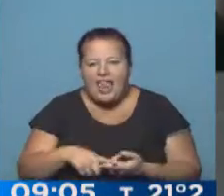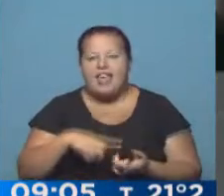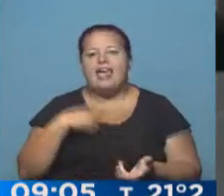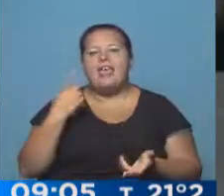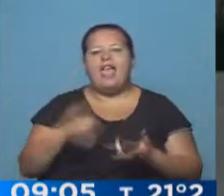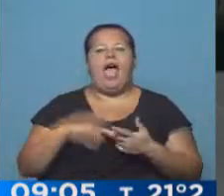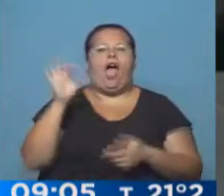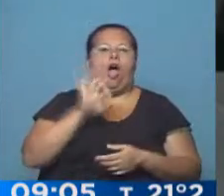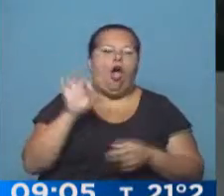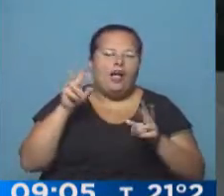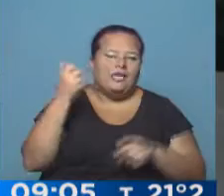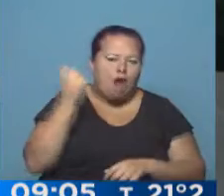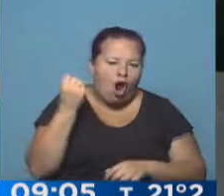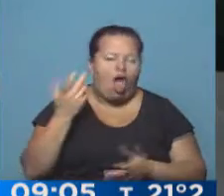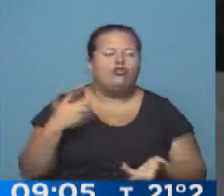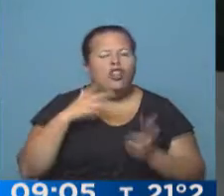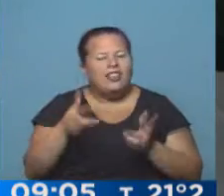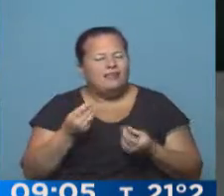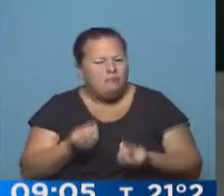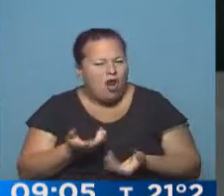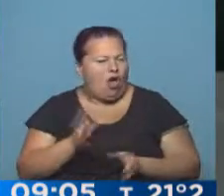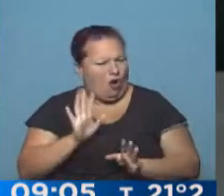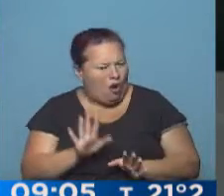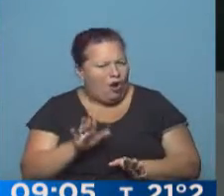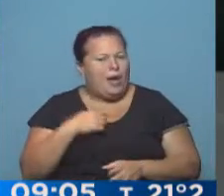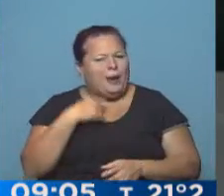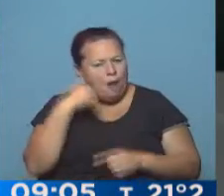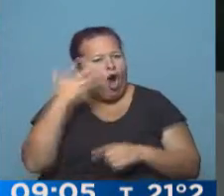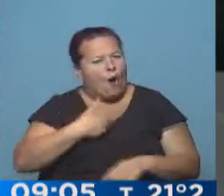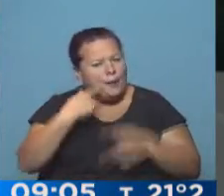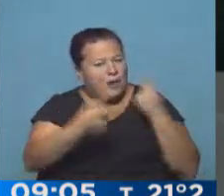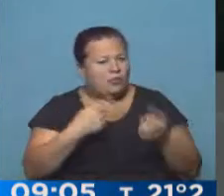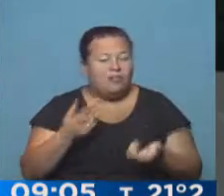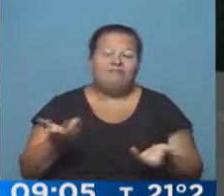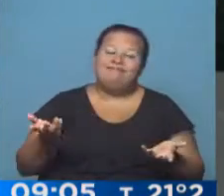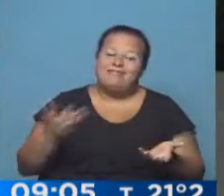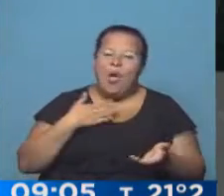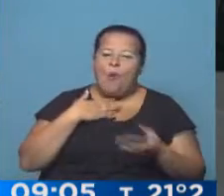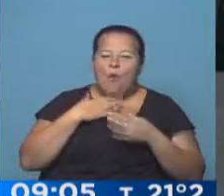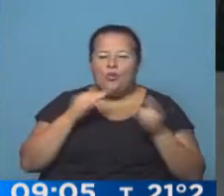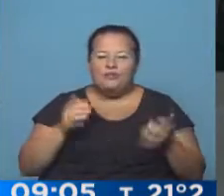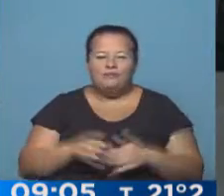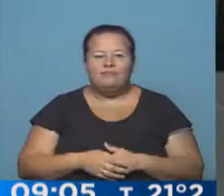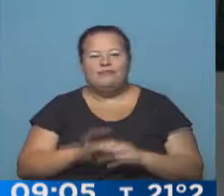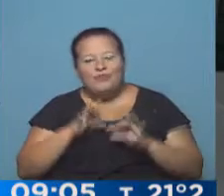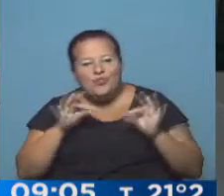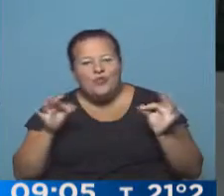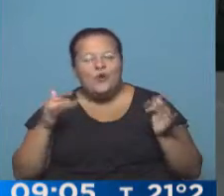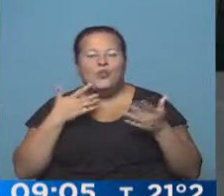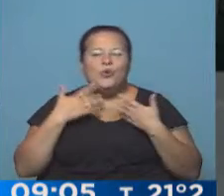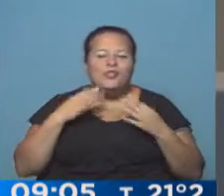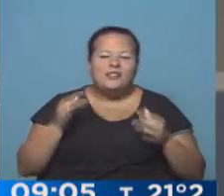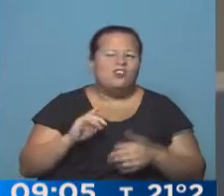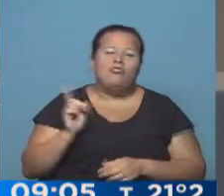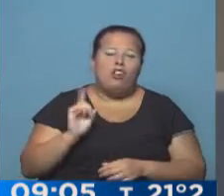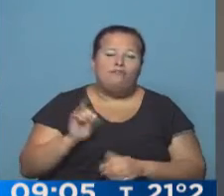el tema financiero yo le decía pero doctor lo consulte el gobierno con esa voz que tenía así muy suavecita